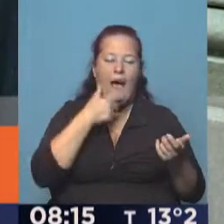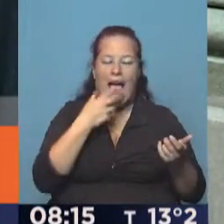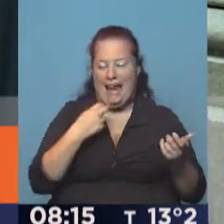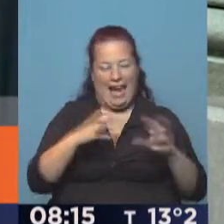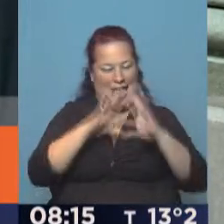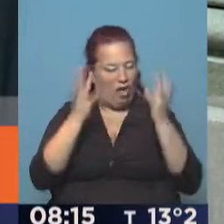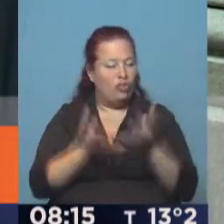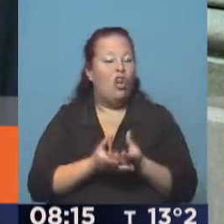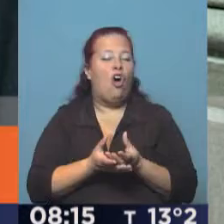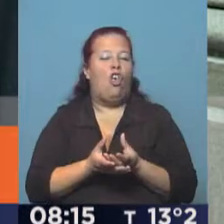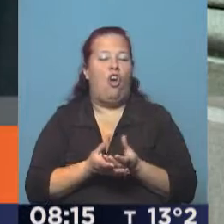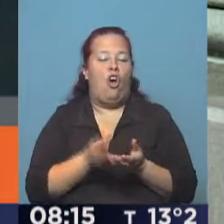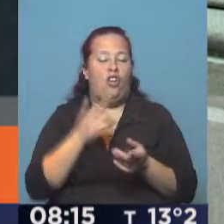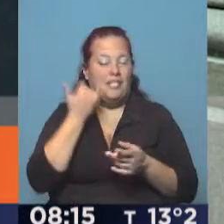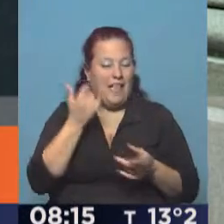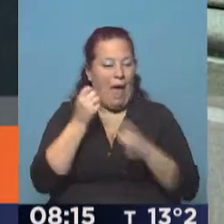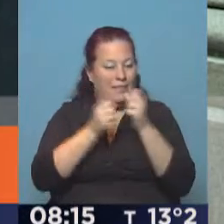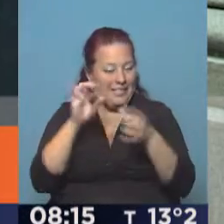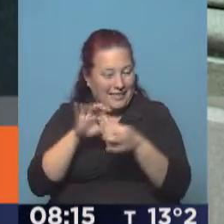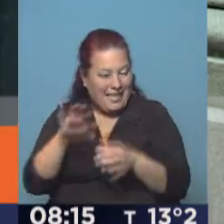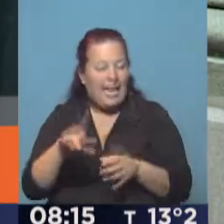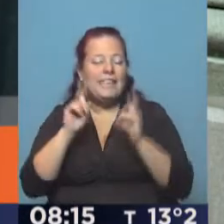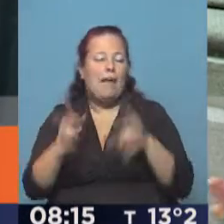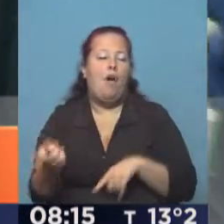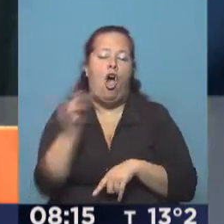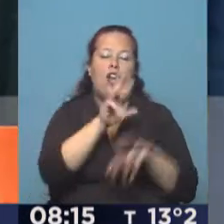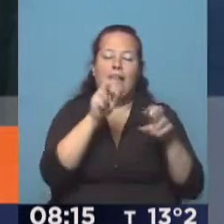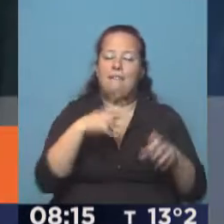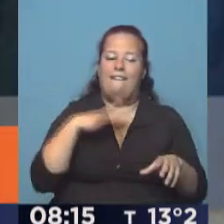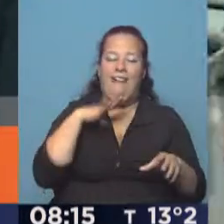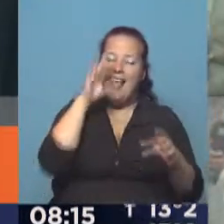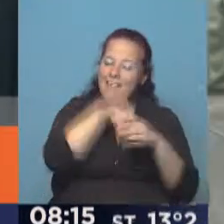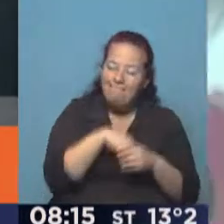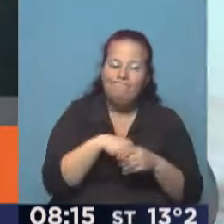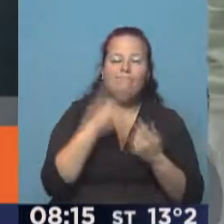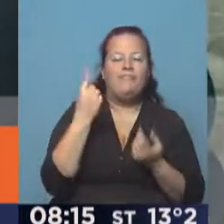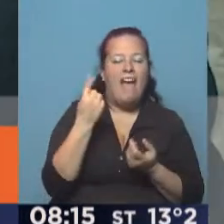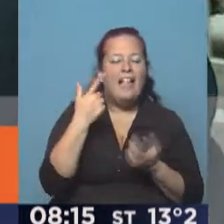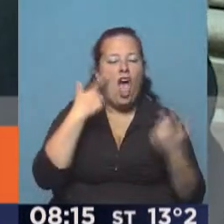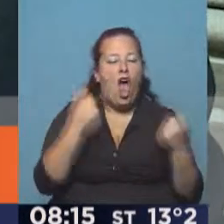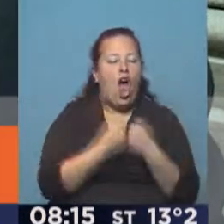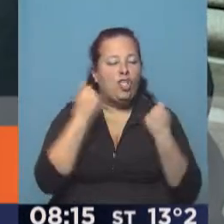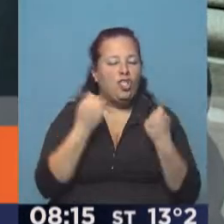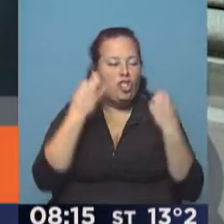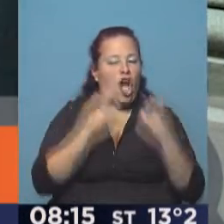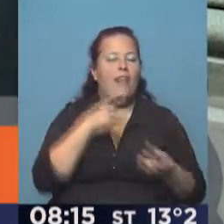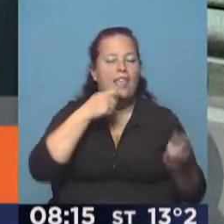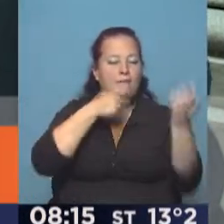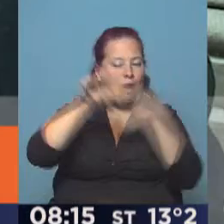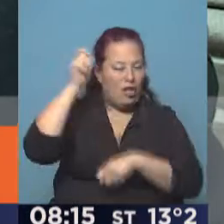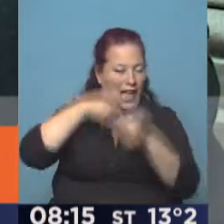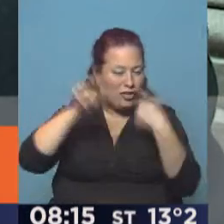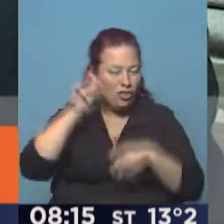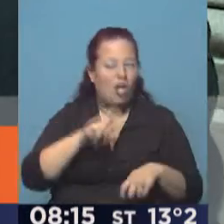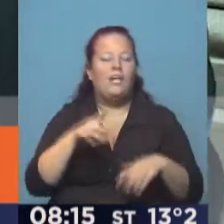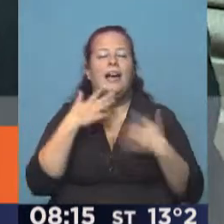que se aplican a las pymes, y otro tema que no hemos logrado incluir es el control efectivo de las importaciones